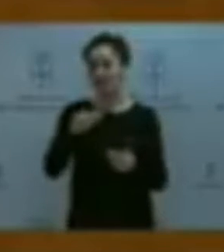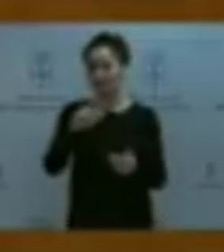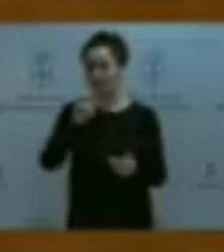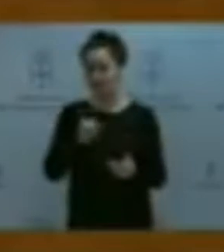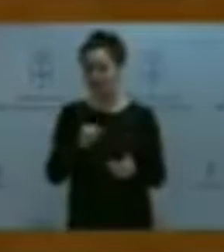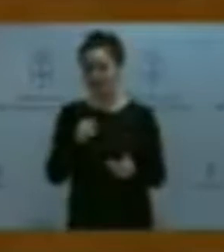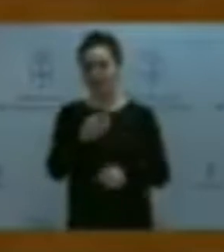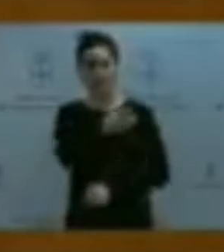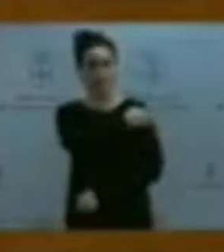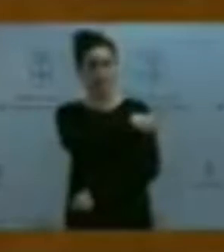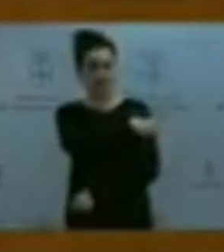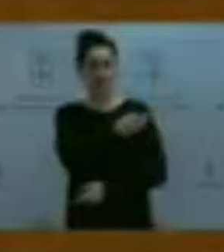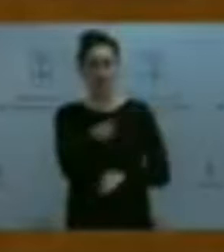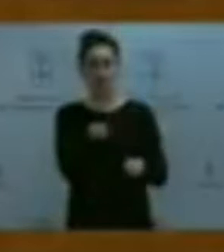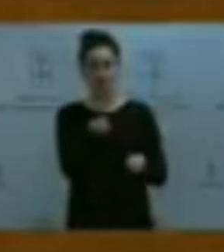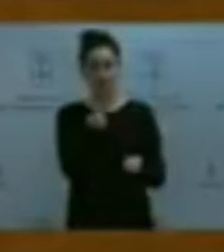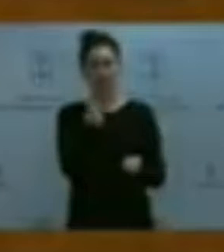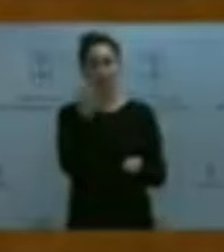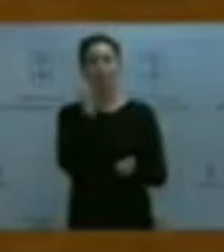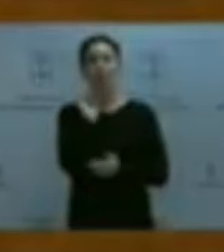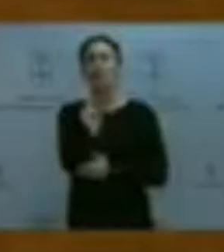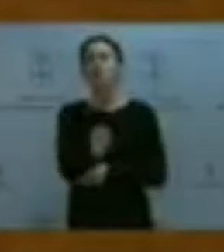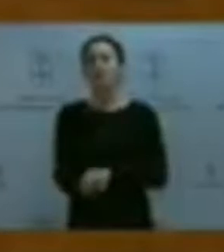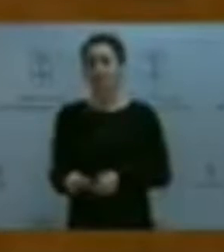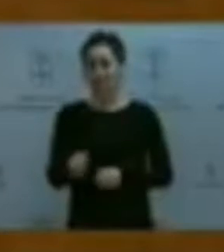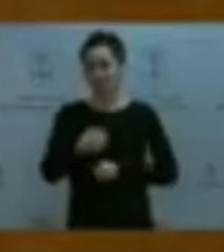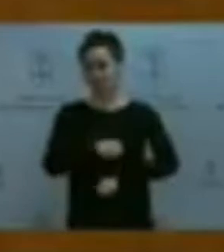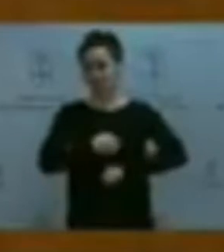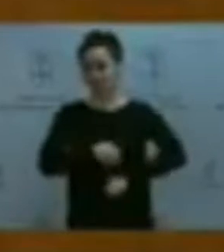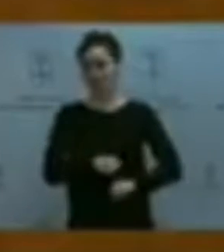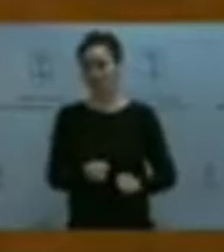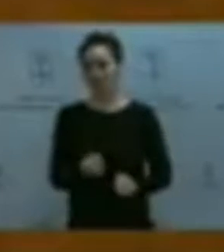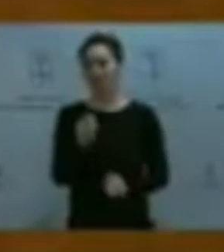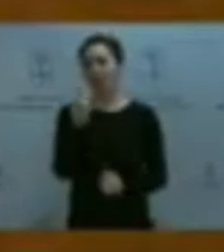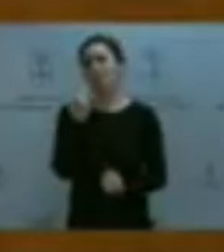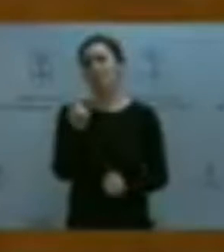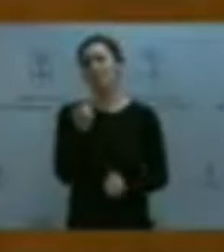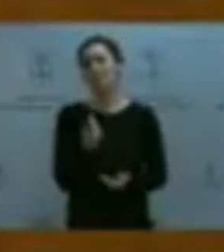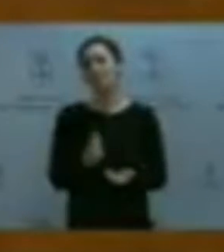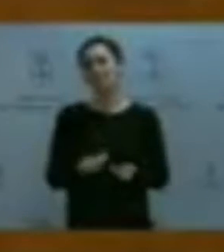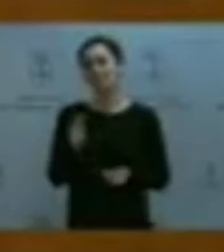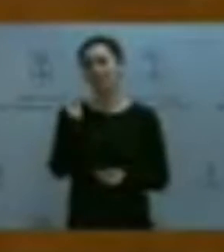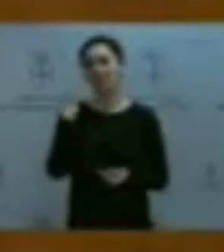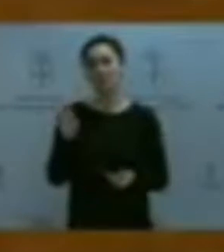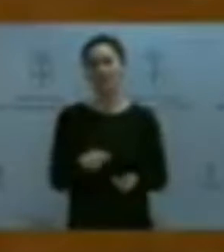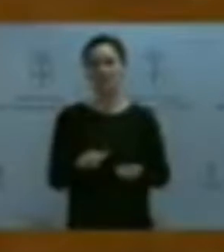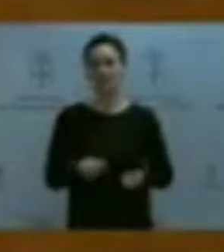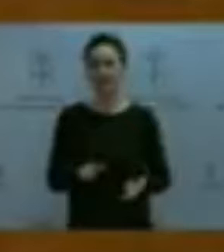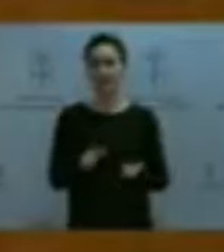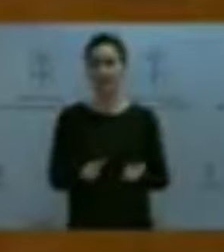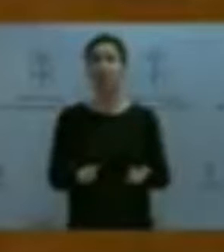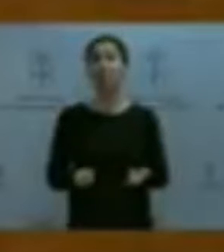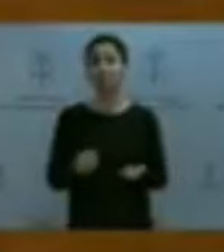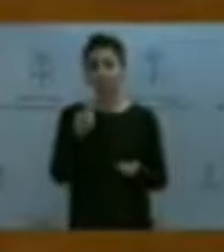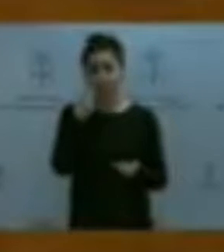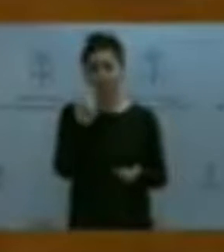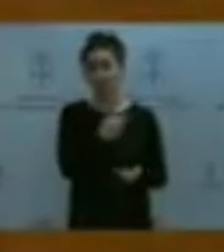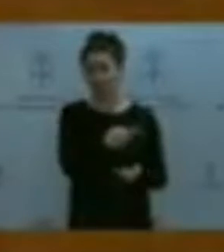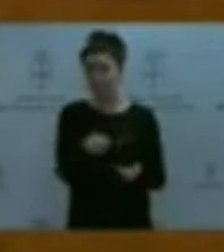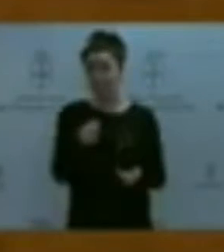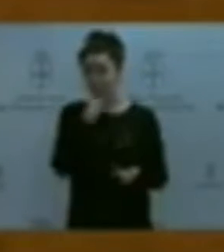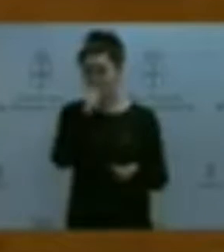Ahí estamos hablando ya de 1 millón y pico de euros. Claro, así le salen al PSOE las cuentas, para dárselos a los